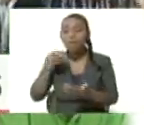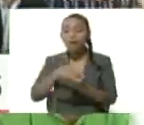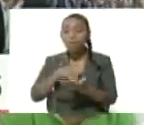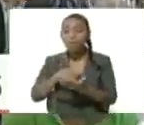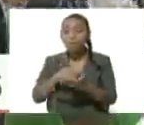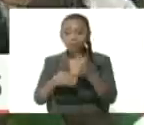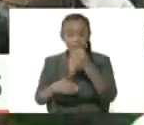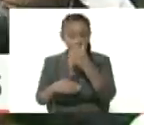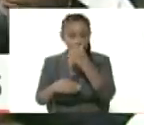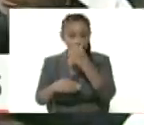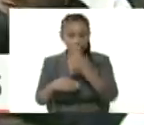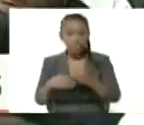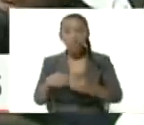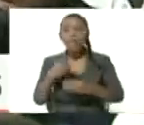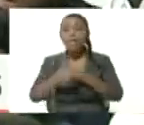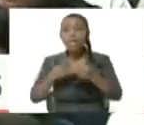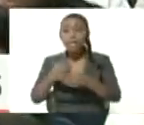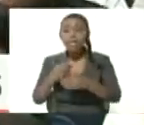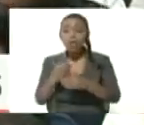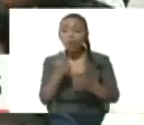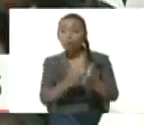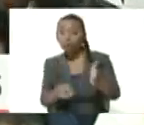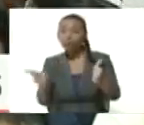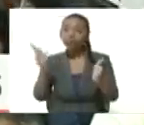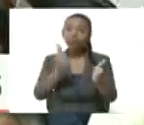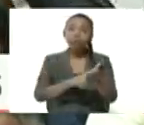hizo un referéndum también